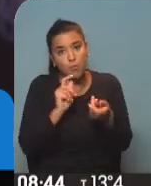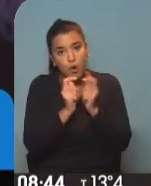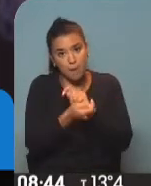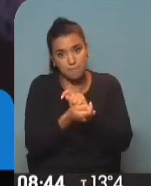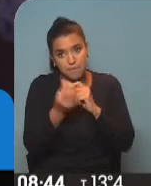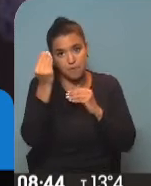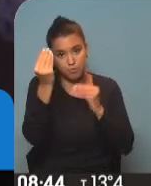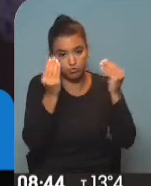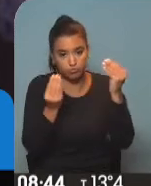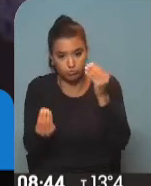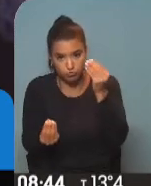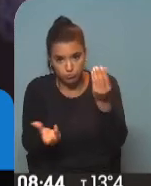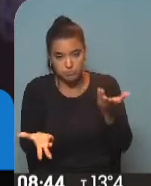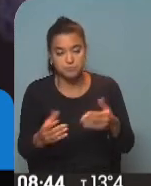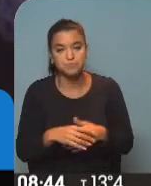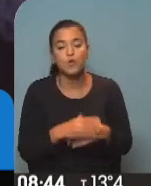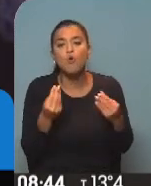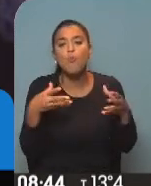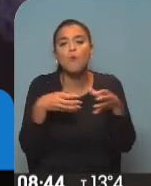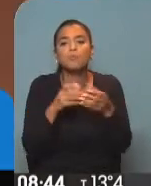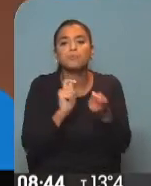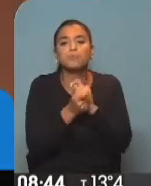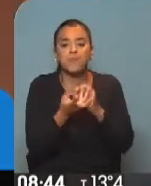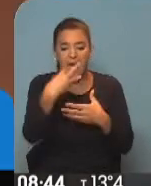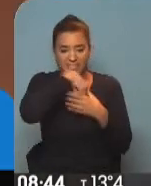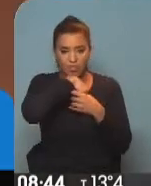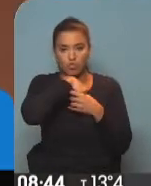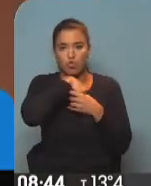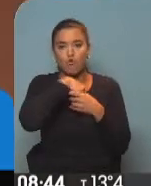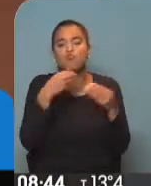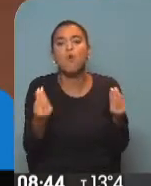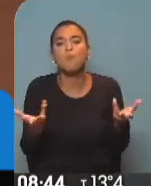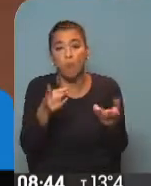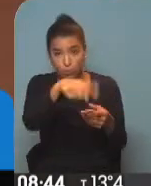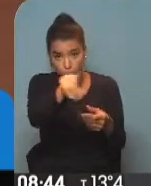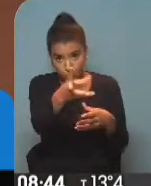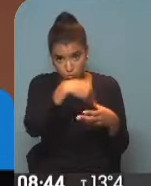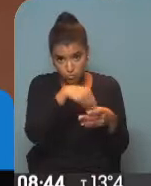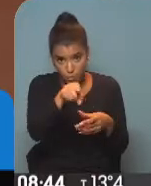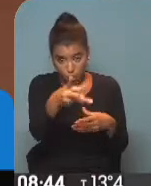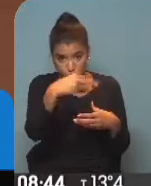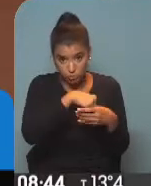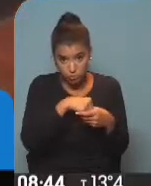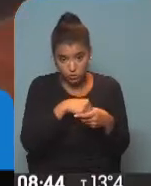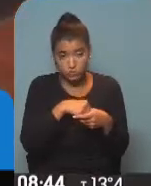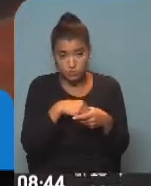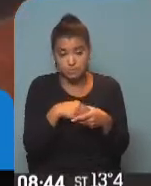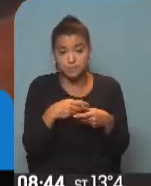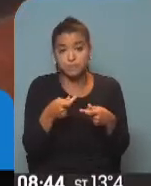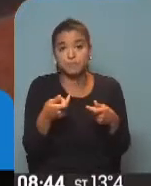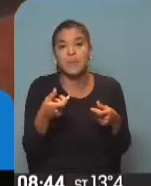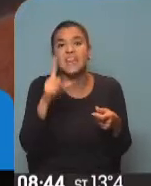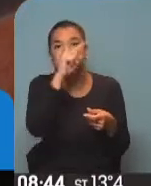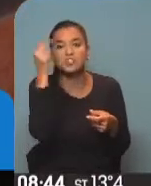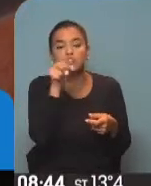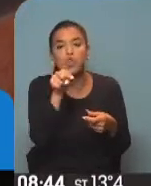jurisdicción y como esta y cambiemos puertas hacia adentro usted pertenece a la conducción de cambiemos a nivel nacional